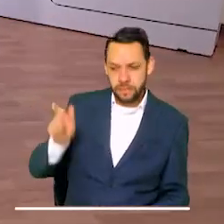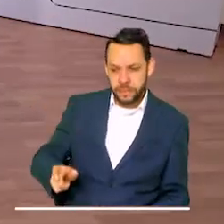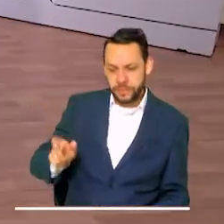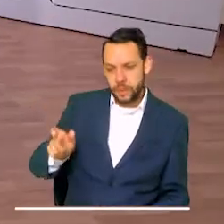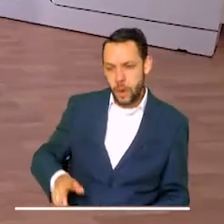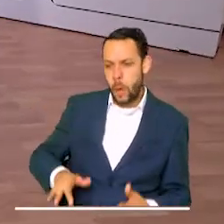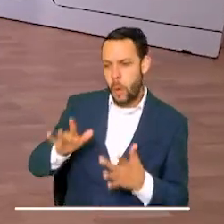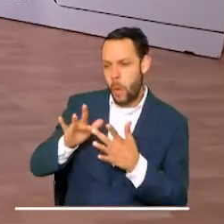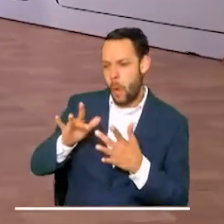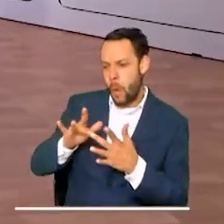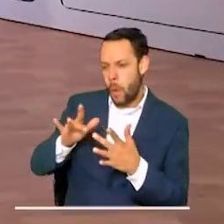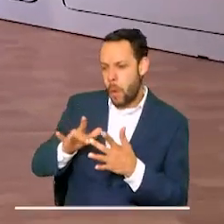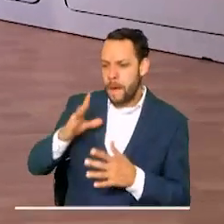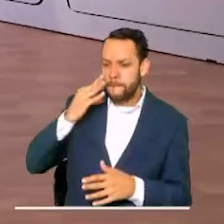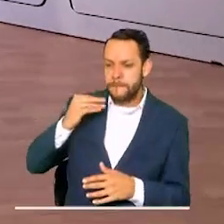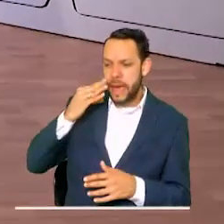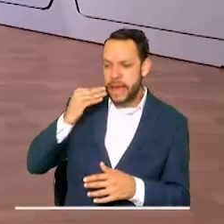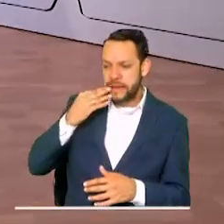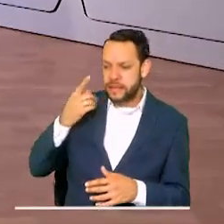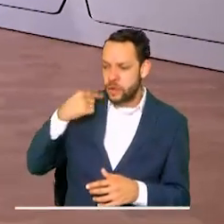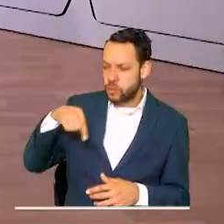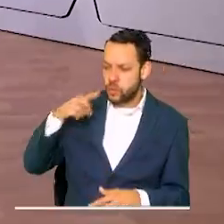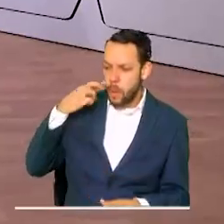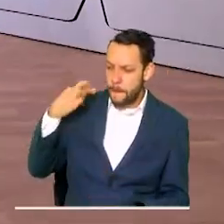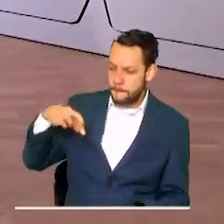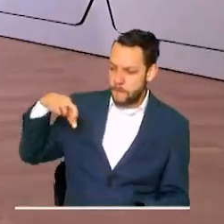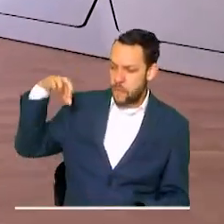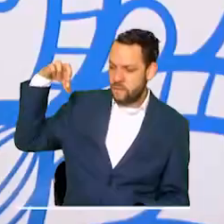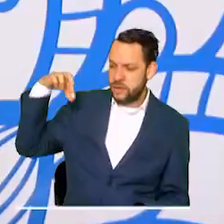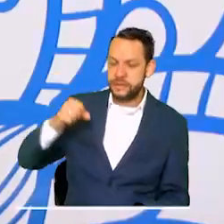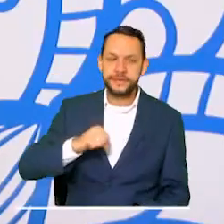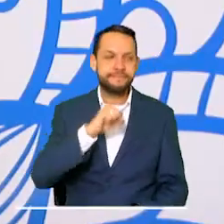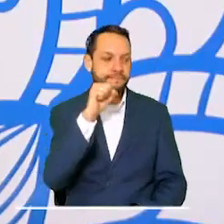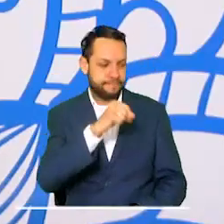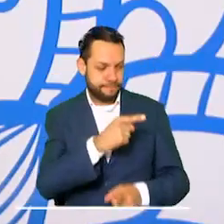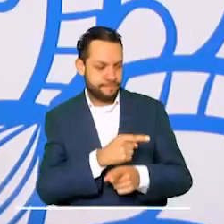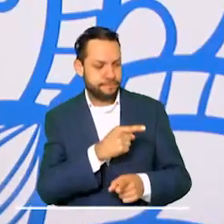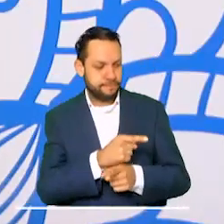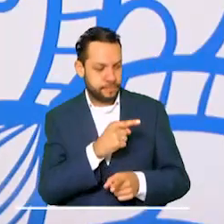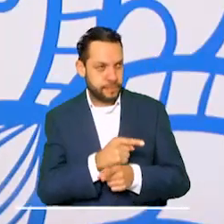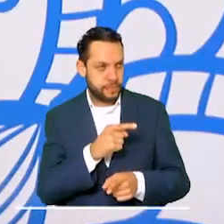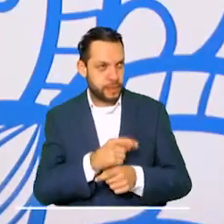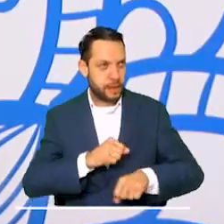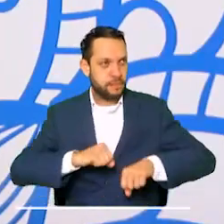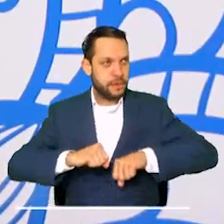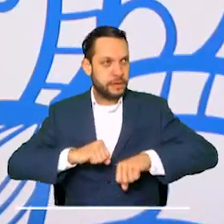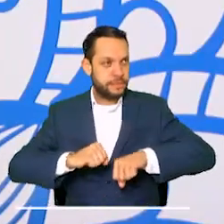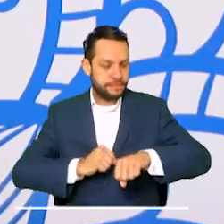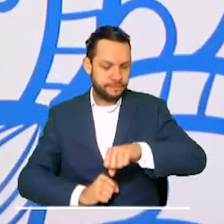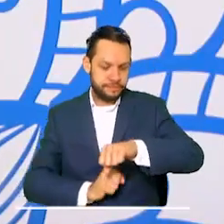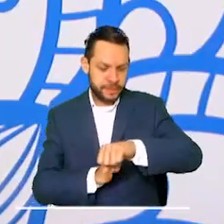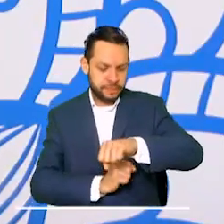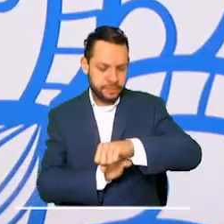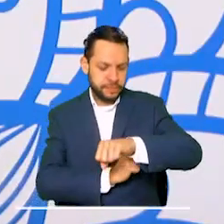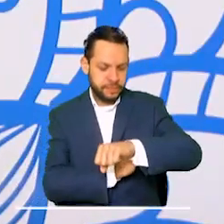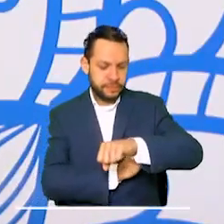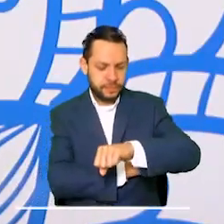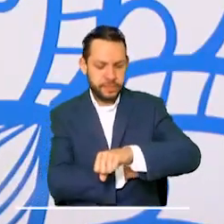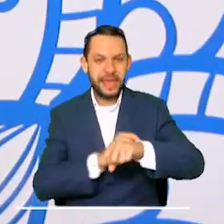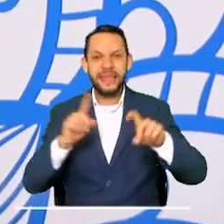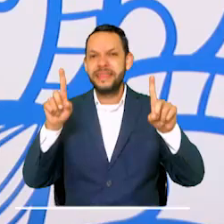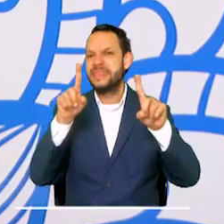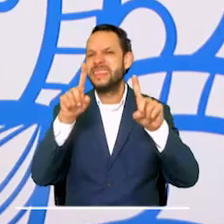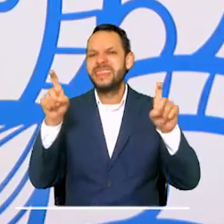conecta también con tu experiencia profesional. Claro que sí, Cris. Para mí la resiliencia ha sido un tema hermoso que he